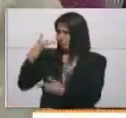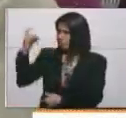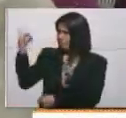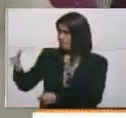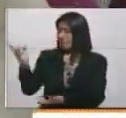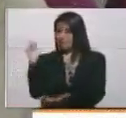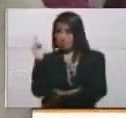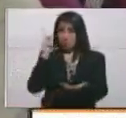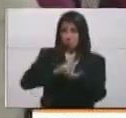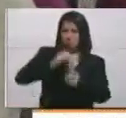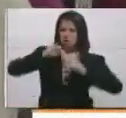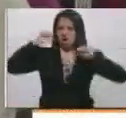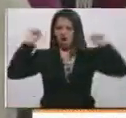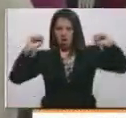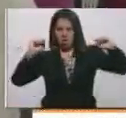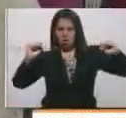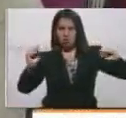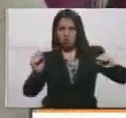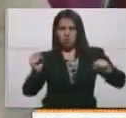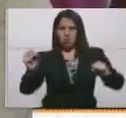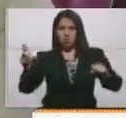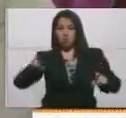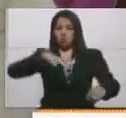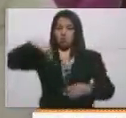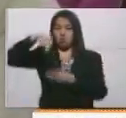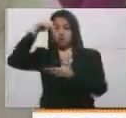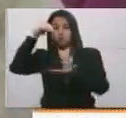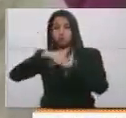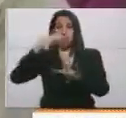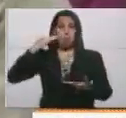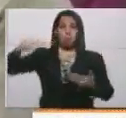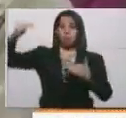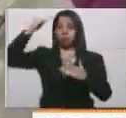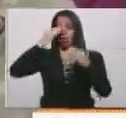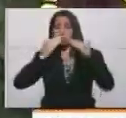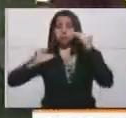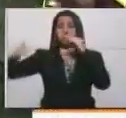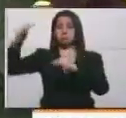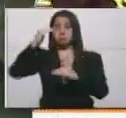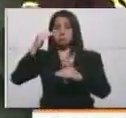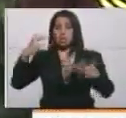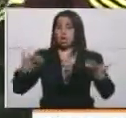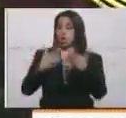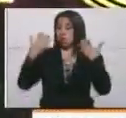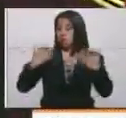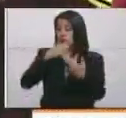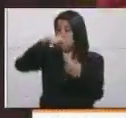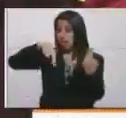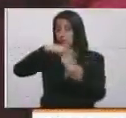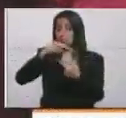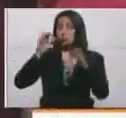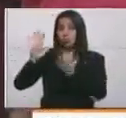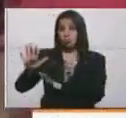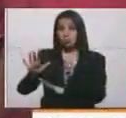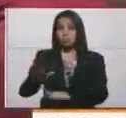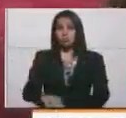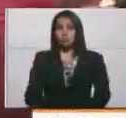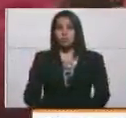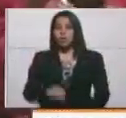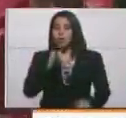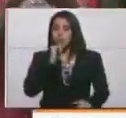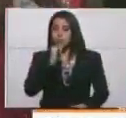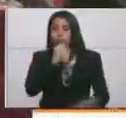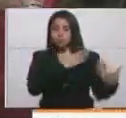pie, levantado, con la moral en alto, para seguir combatiendo por nuestra revolución. Adelante, querido hermano